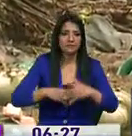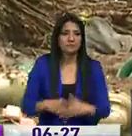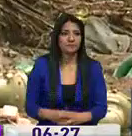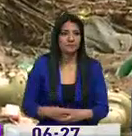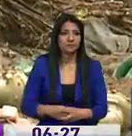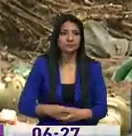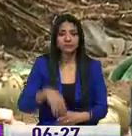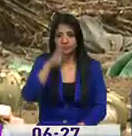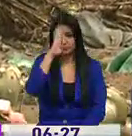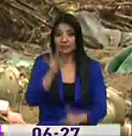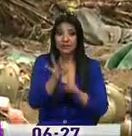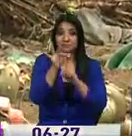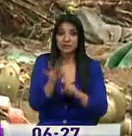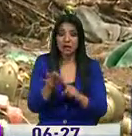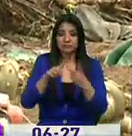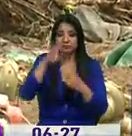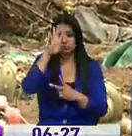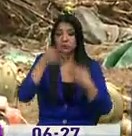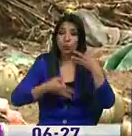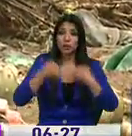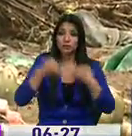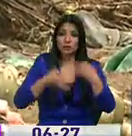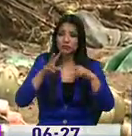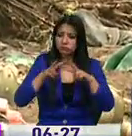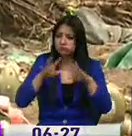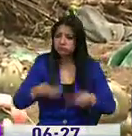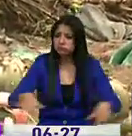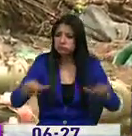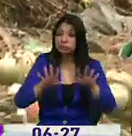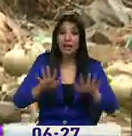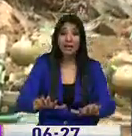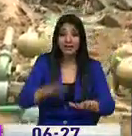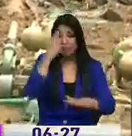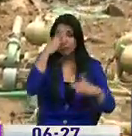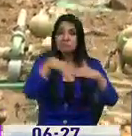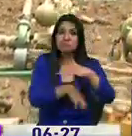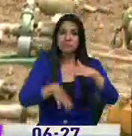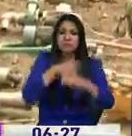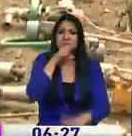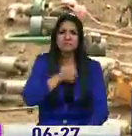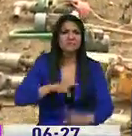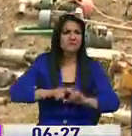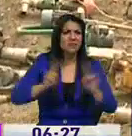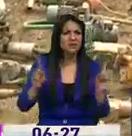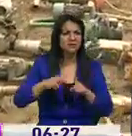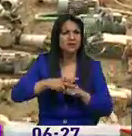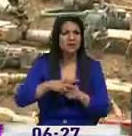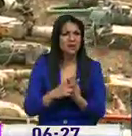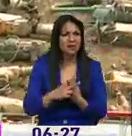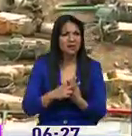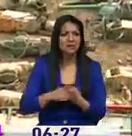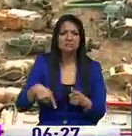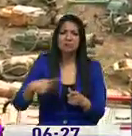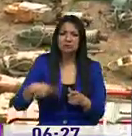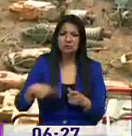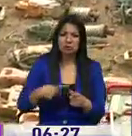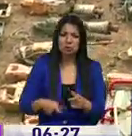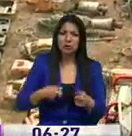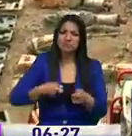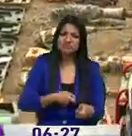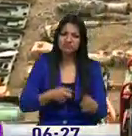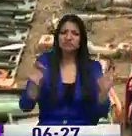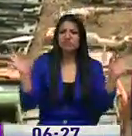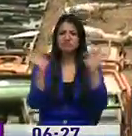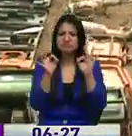criminalística y policía judicial dejó en evidencia que y mina vieja existe a gran cantidad de herramientas como motores generadores de energía eléctrica